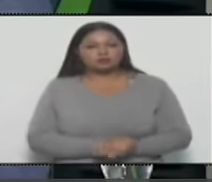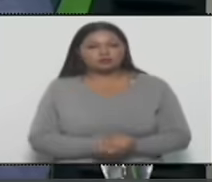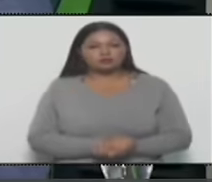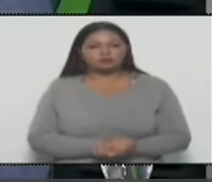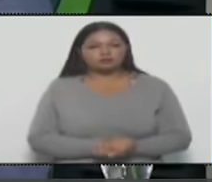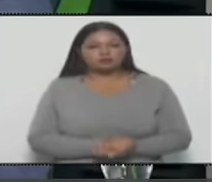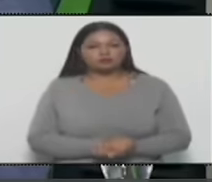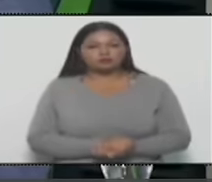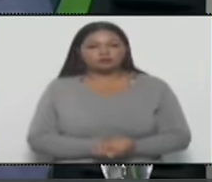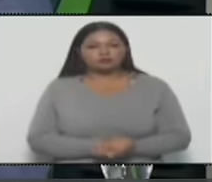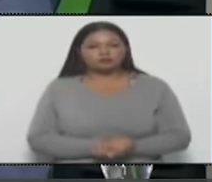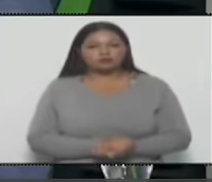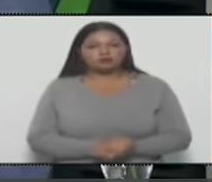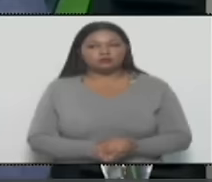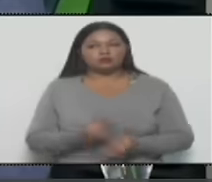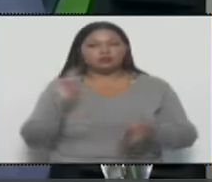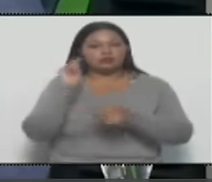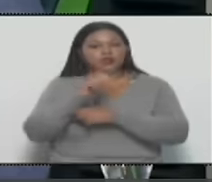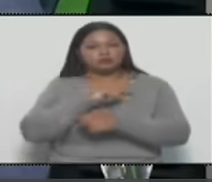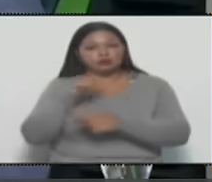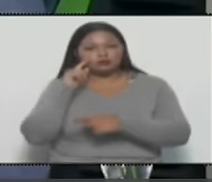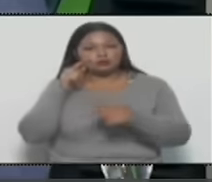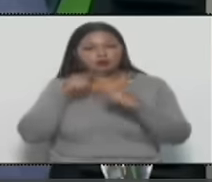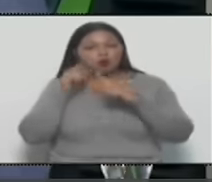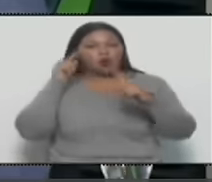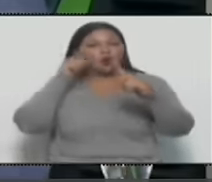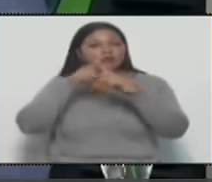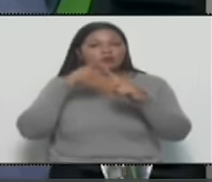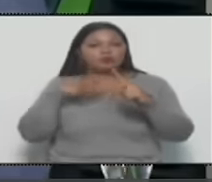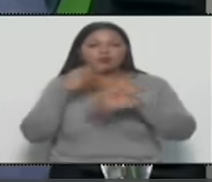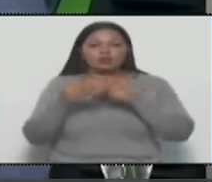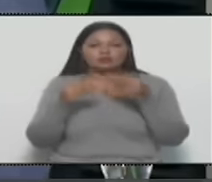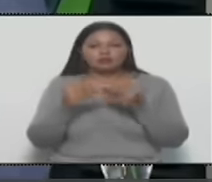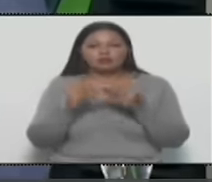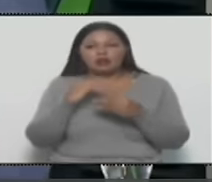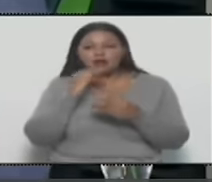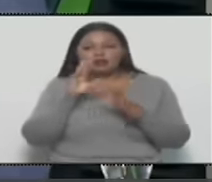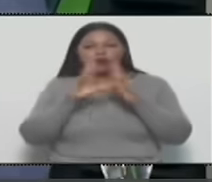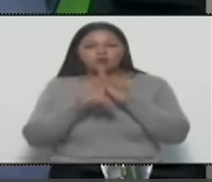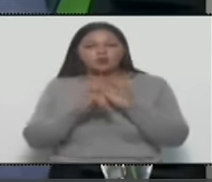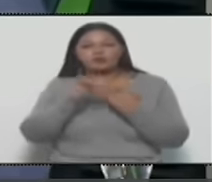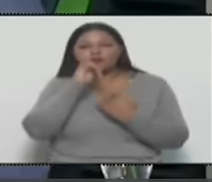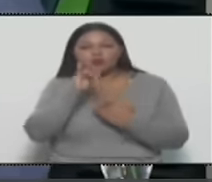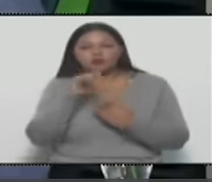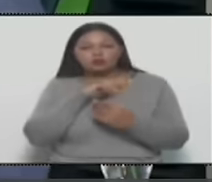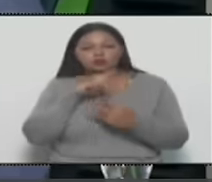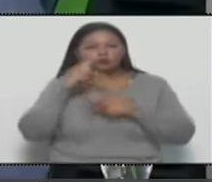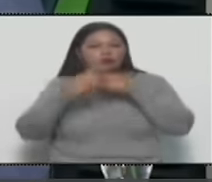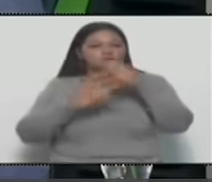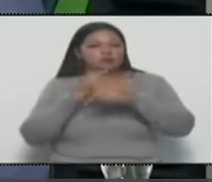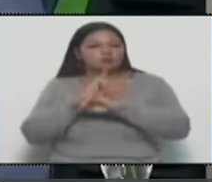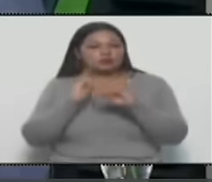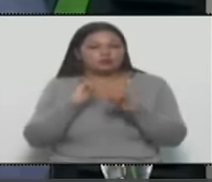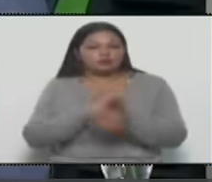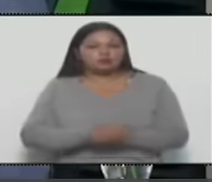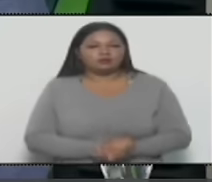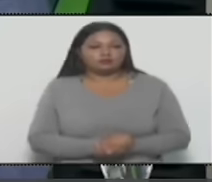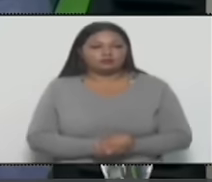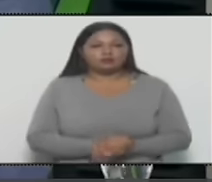que han sido objeto de, por ejemplo, robo de información, pero estamos en ese proceso. Pero en realidad no,